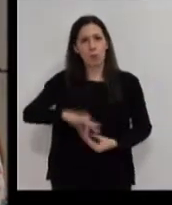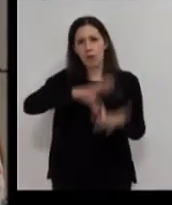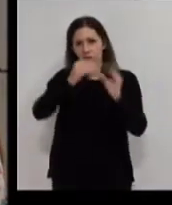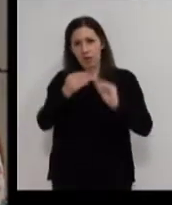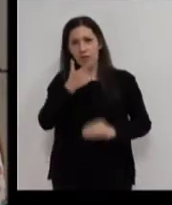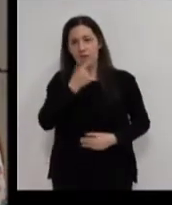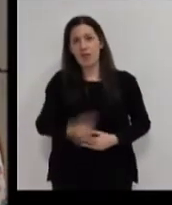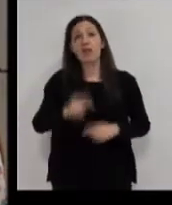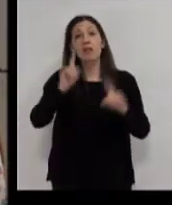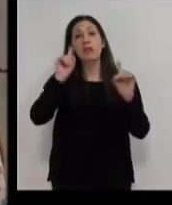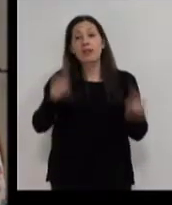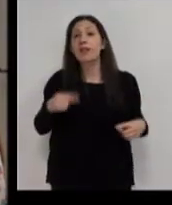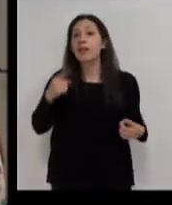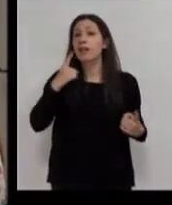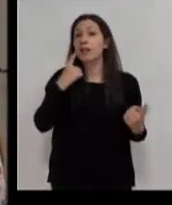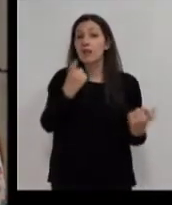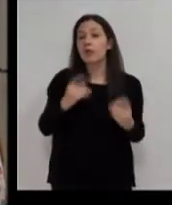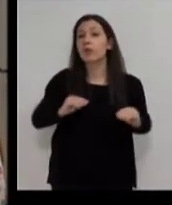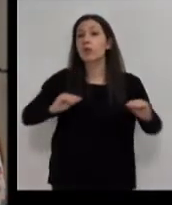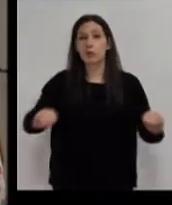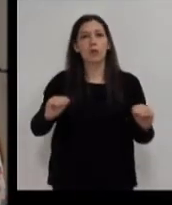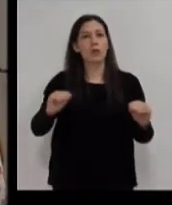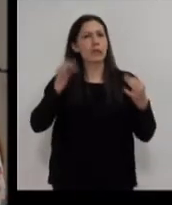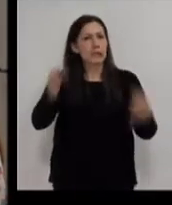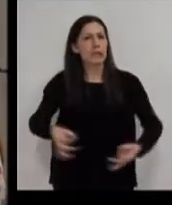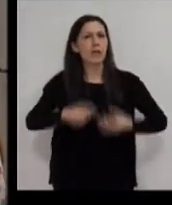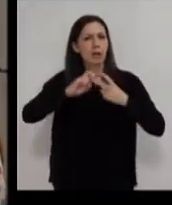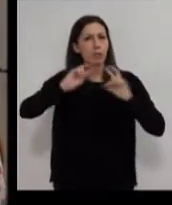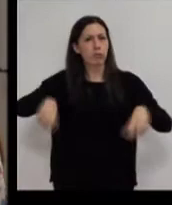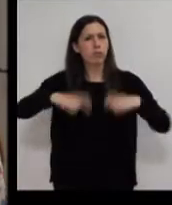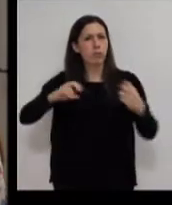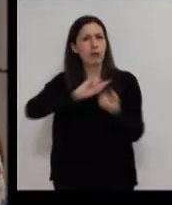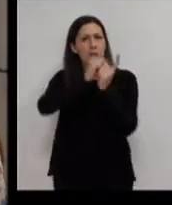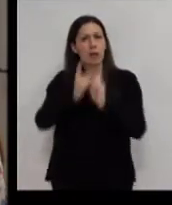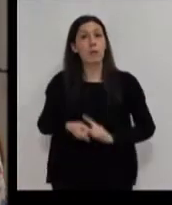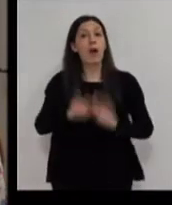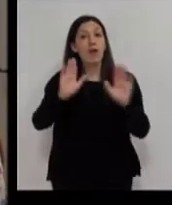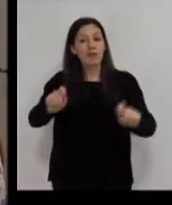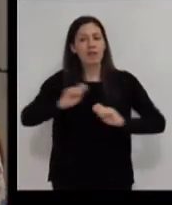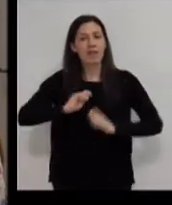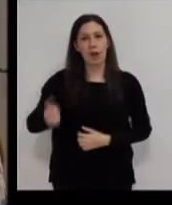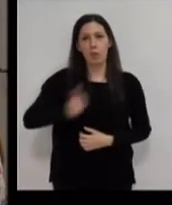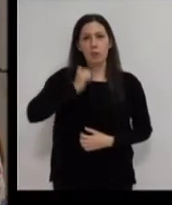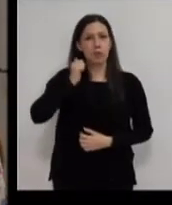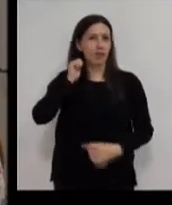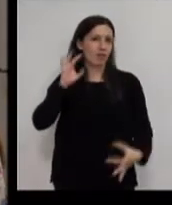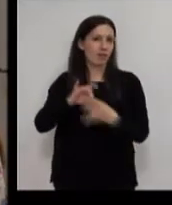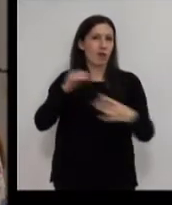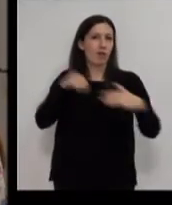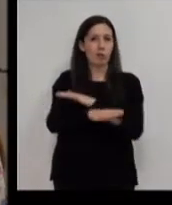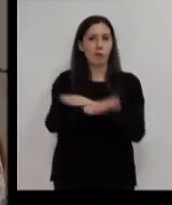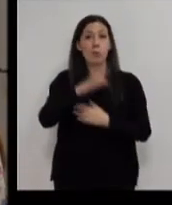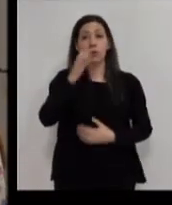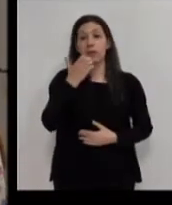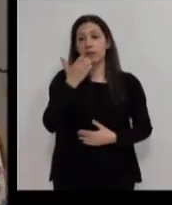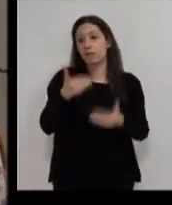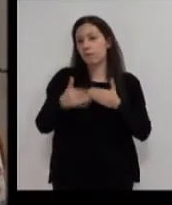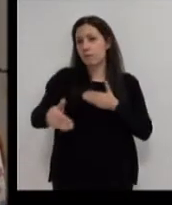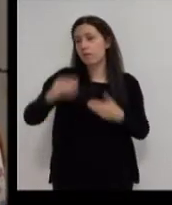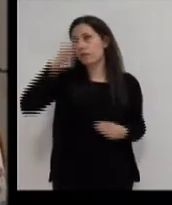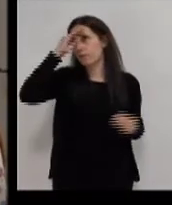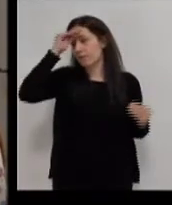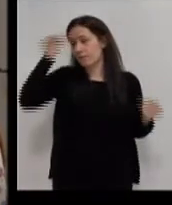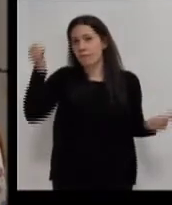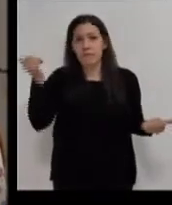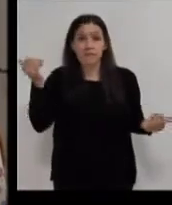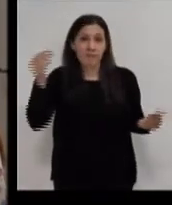rapidez, flexibilidad, capacidad de adaptarse y la necesidad que tienen de estar en constante cambio. Y eso es una oportunidad para